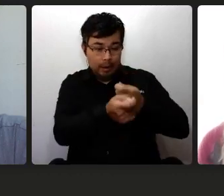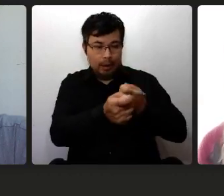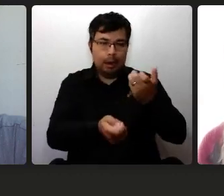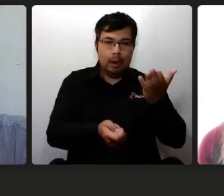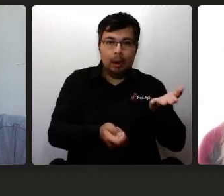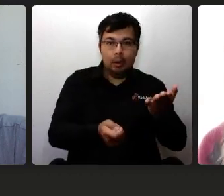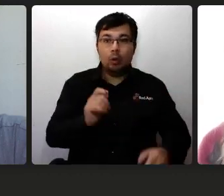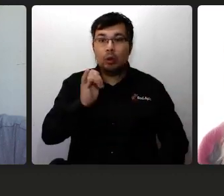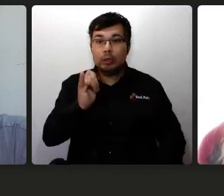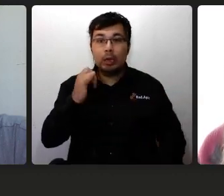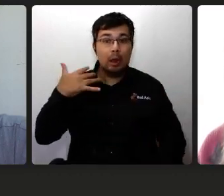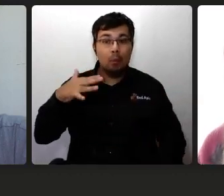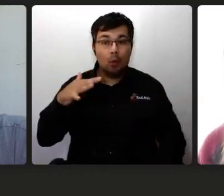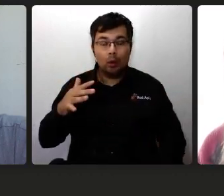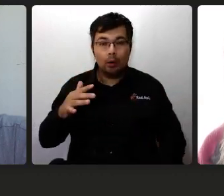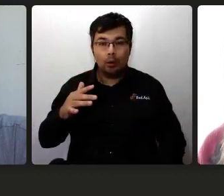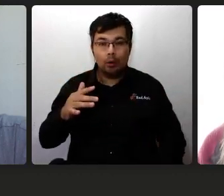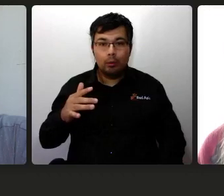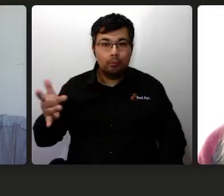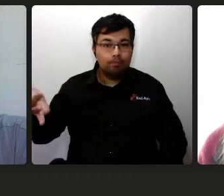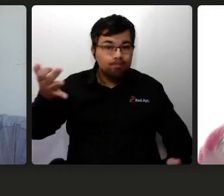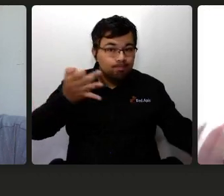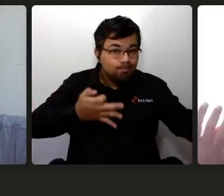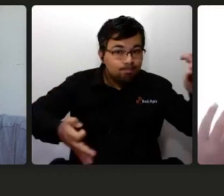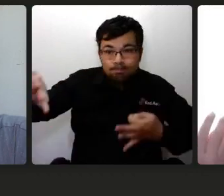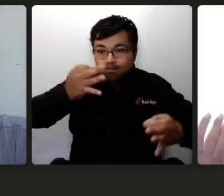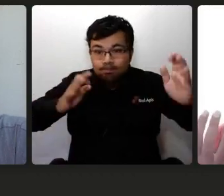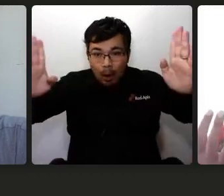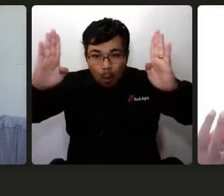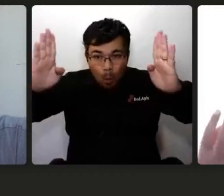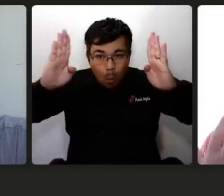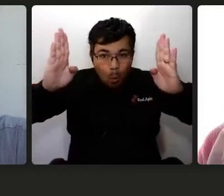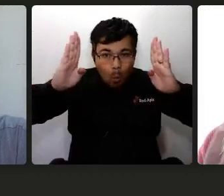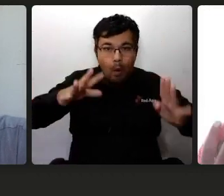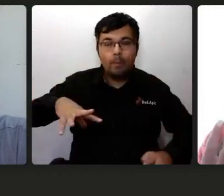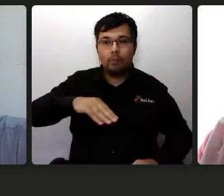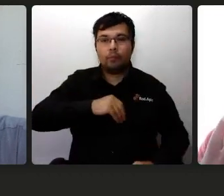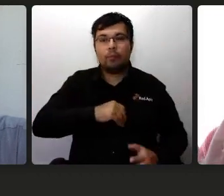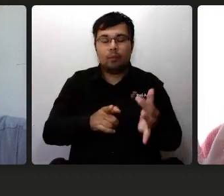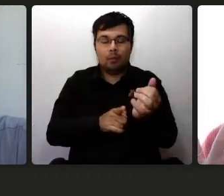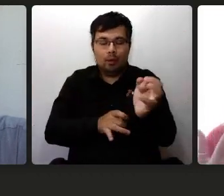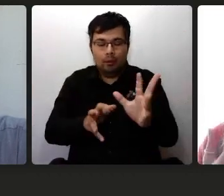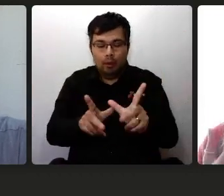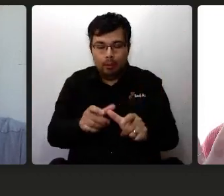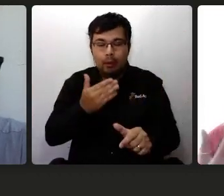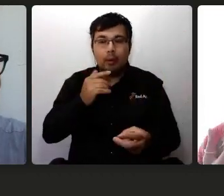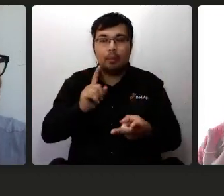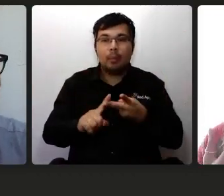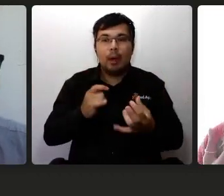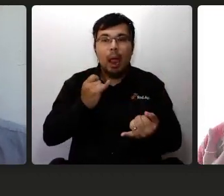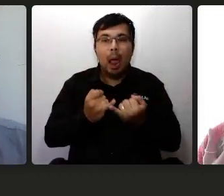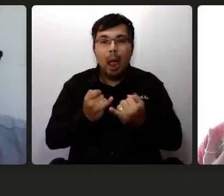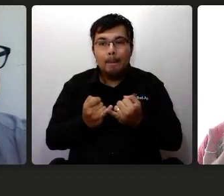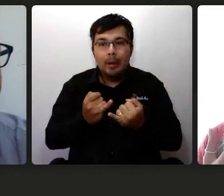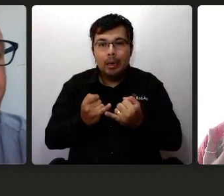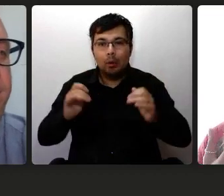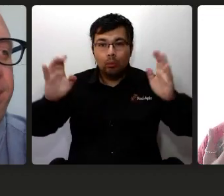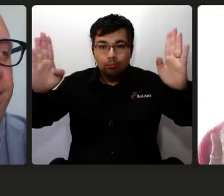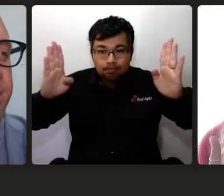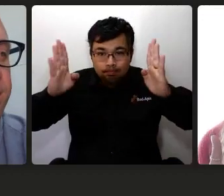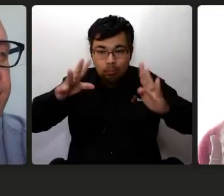es importante escuchar. Es importante escuchar a nuestros familiares, escuchar a nuestros amigos, escuchar a